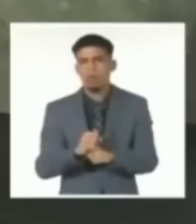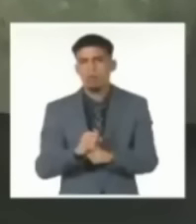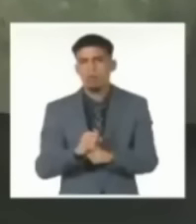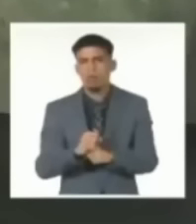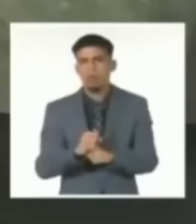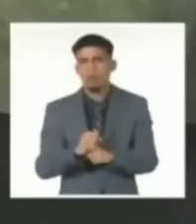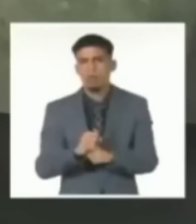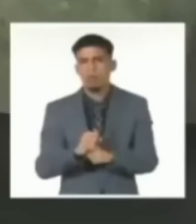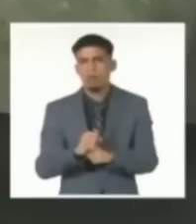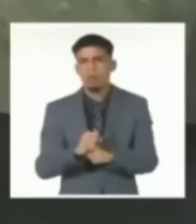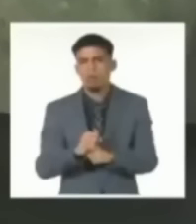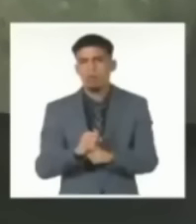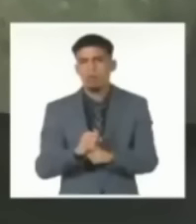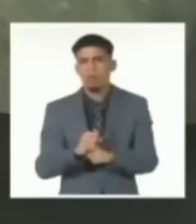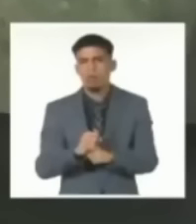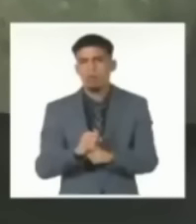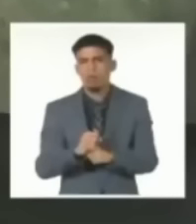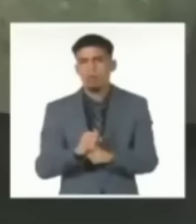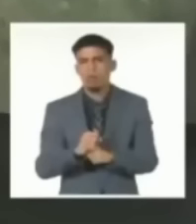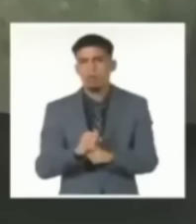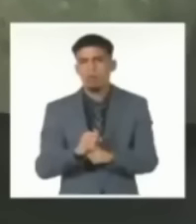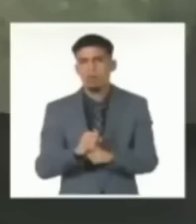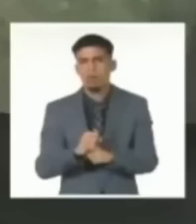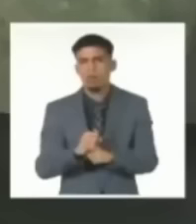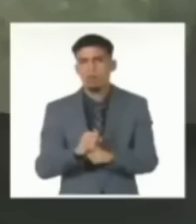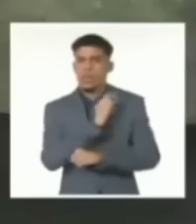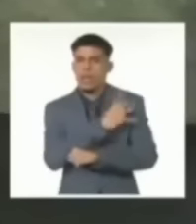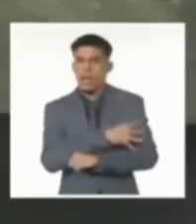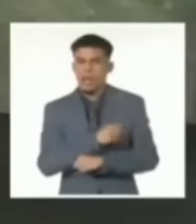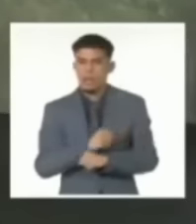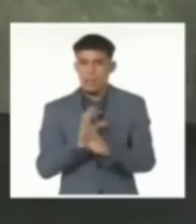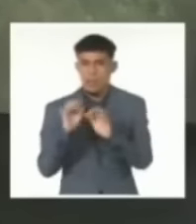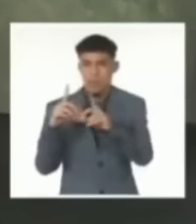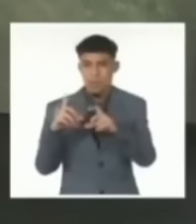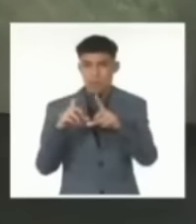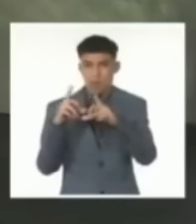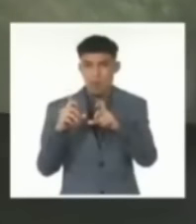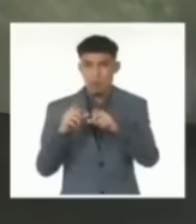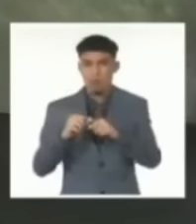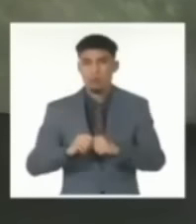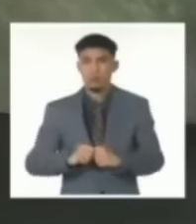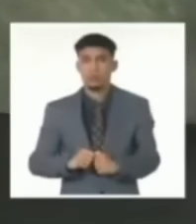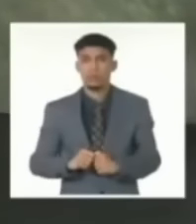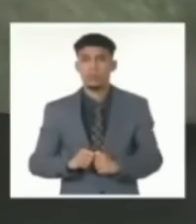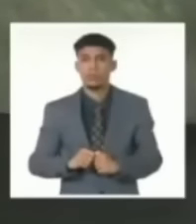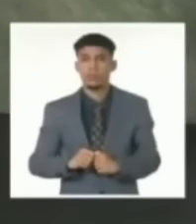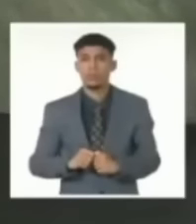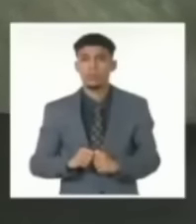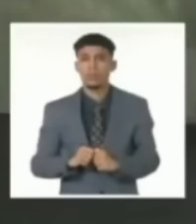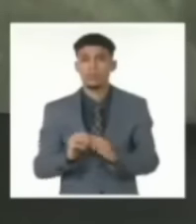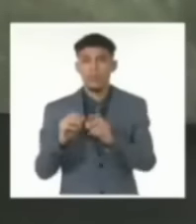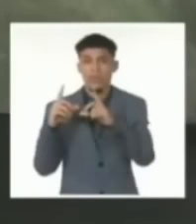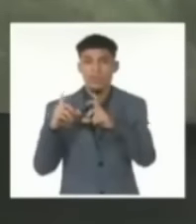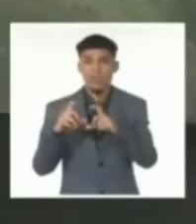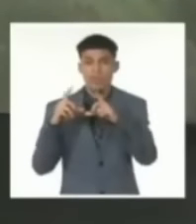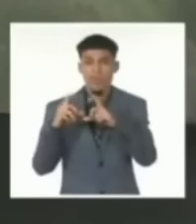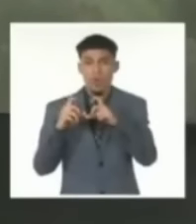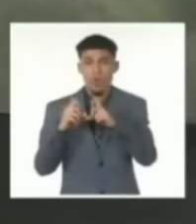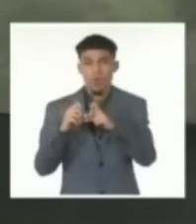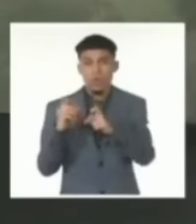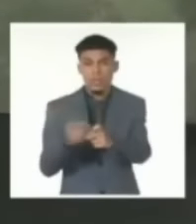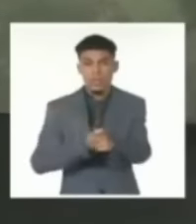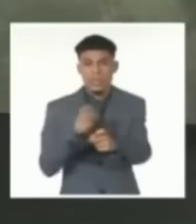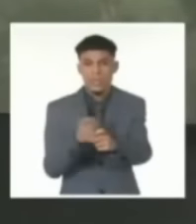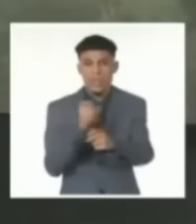estaba pasando en Cuba. Él está hablando de Gaza. Gaza no queda en Cuba. Si aquellas imágenes son de guerras y de agresiones en las que se nota